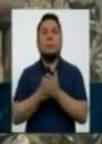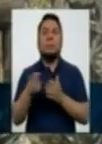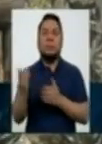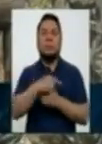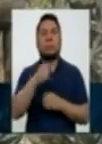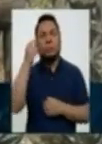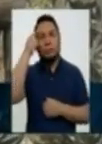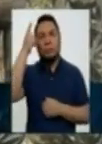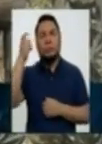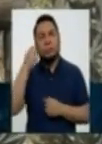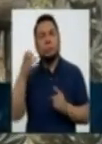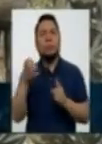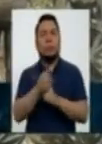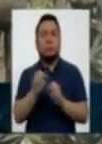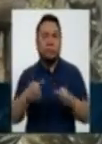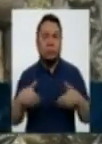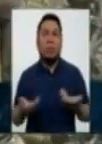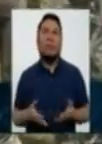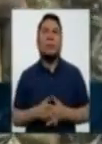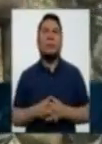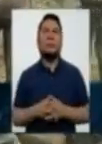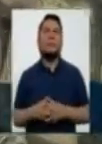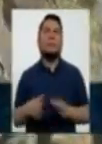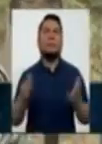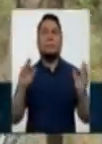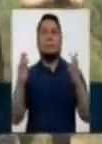luchando por sus sueños.